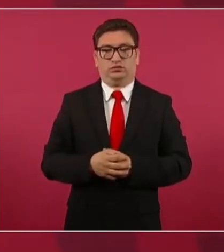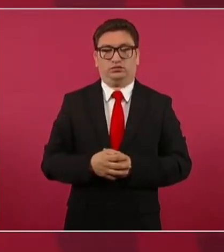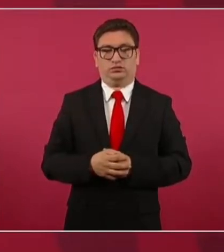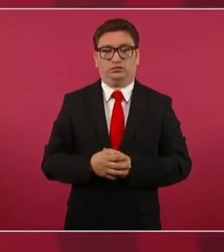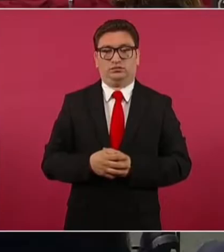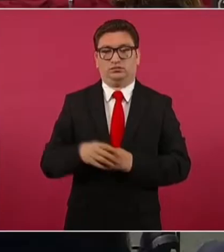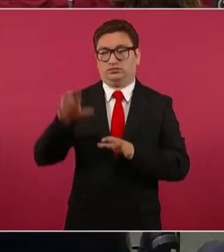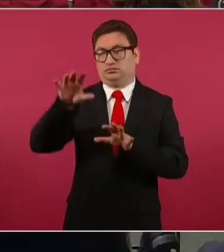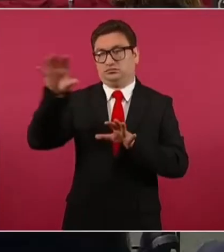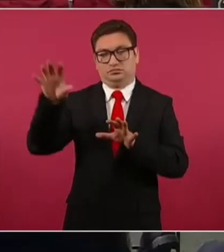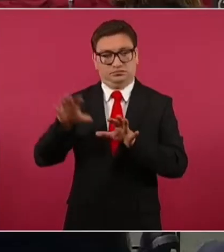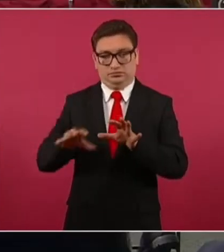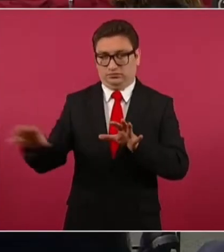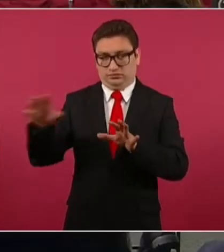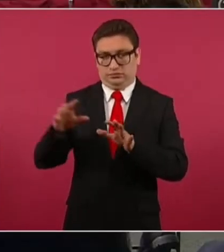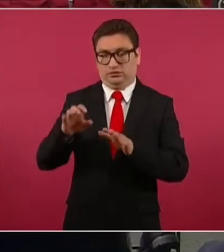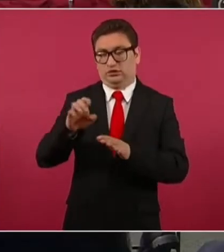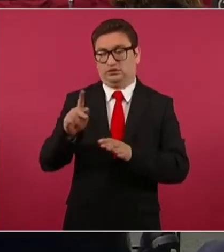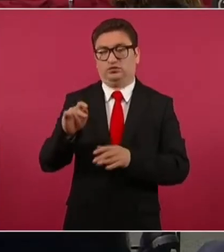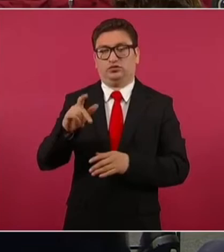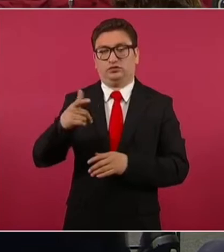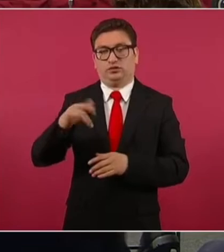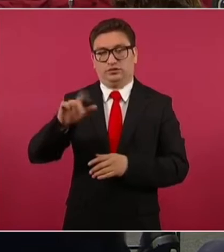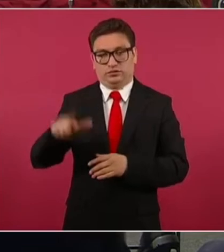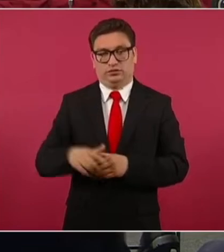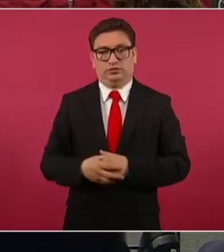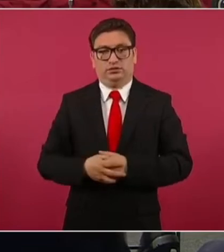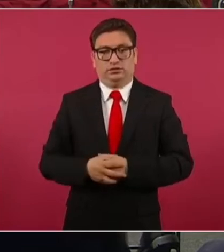es decir, Espujil,